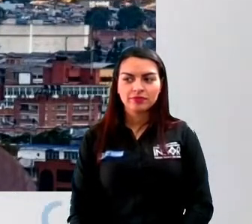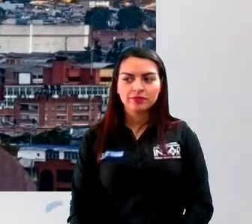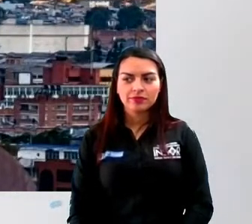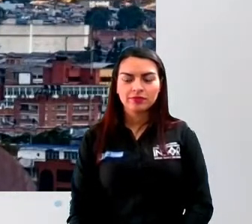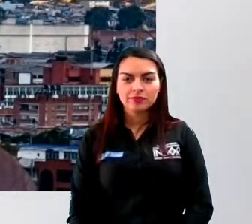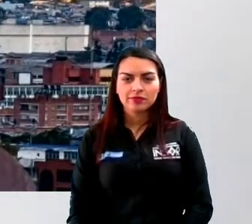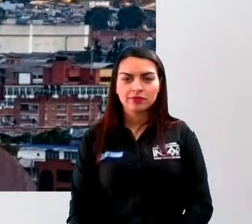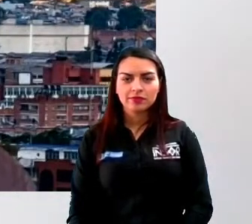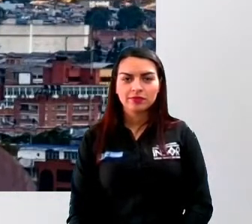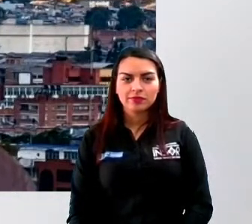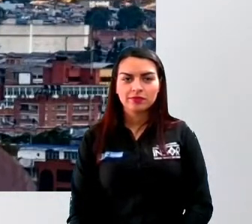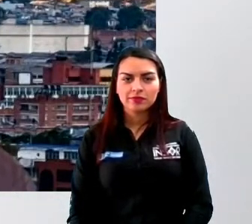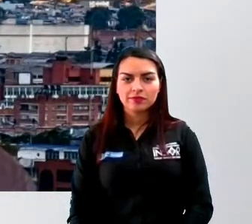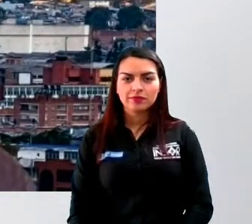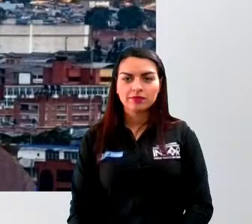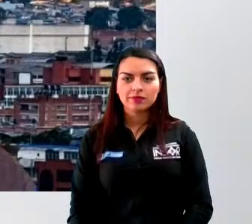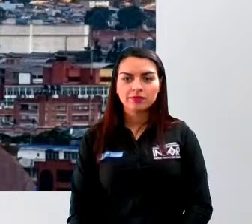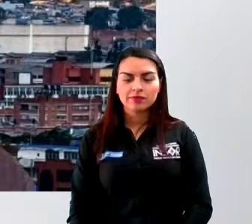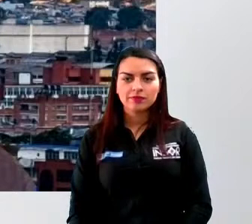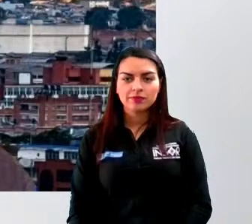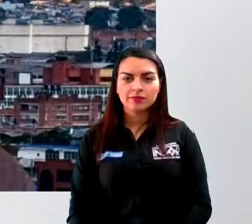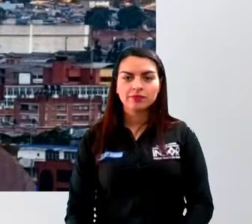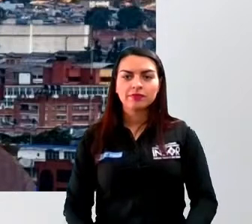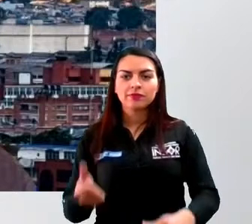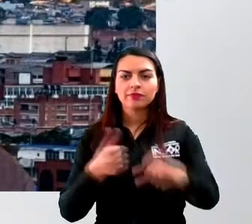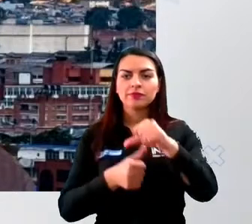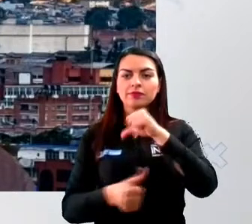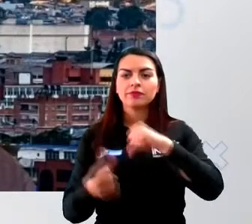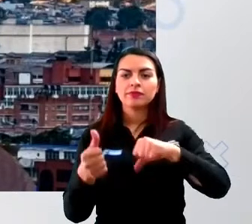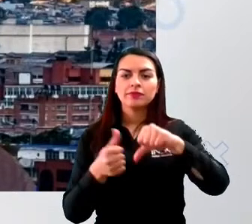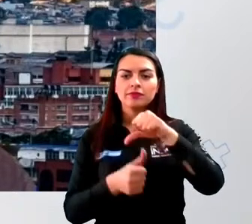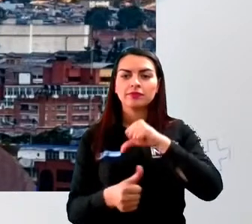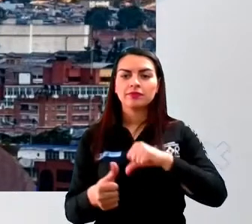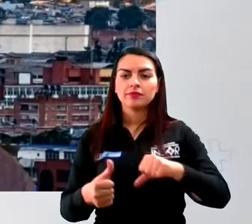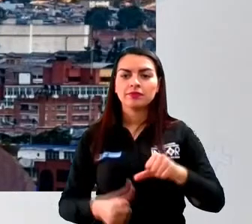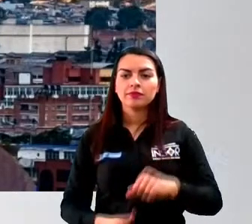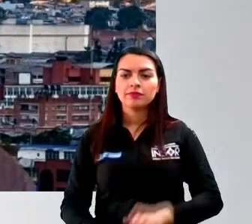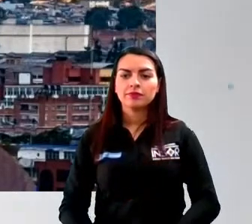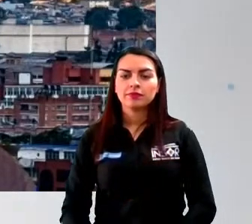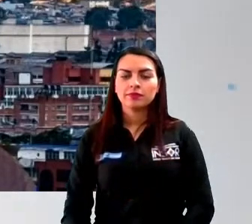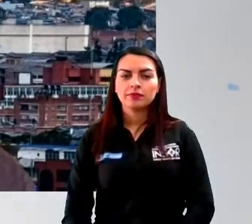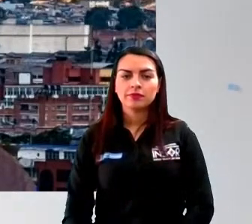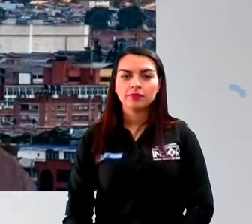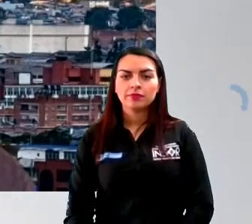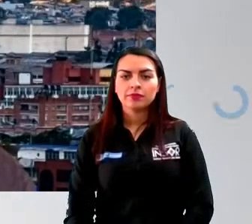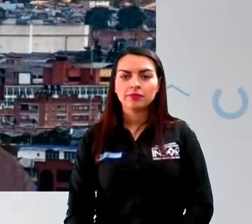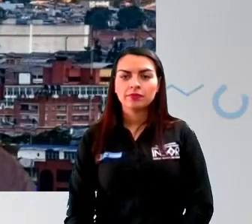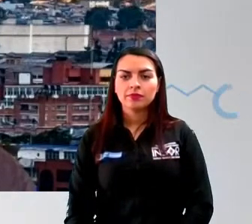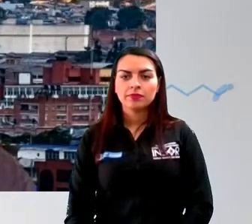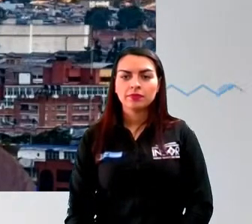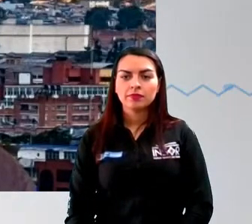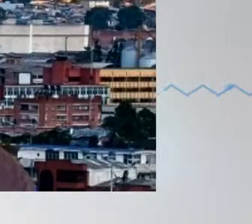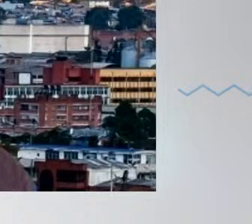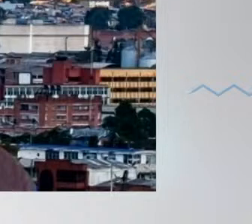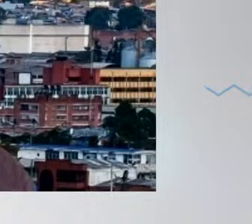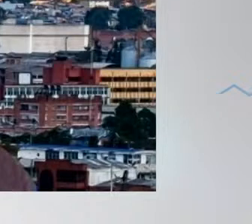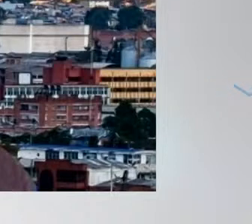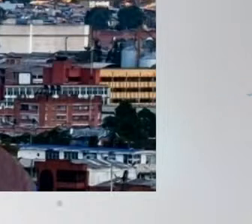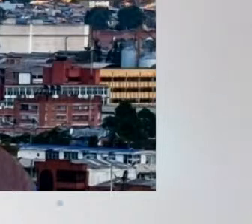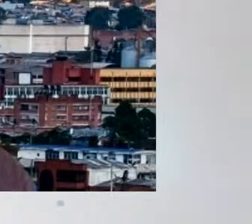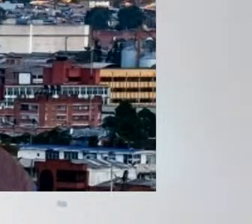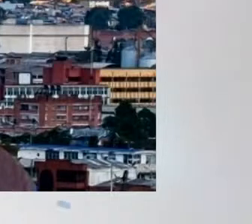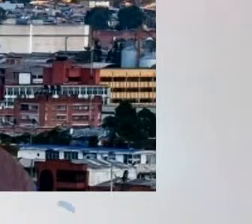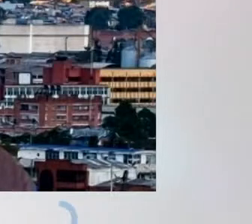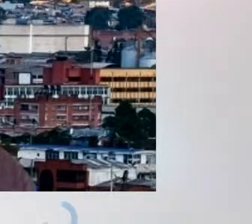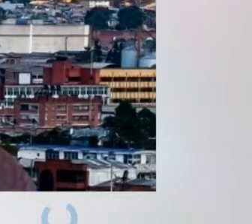A long lecture and posting that for students to see. Para que los estudiantes lo puedan ver. Voy a